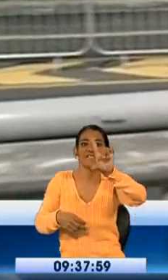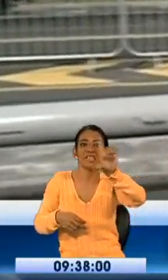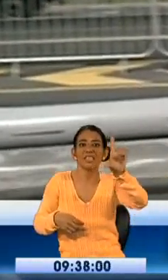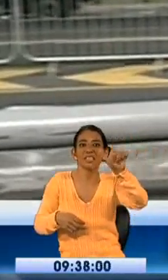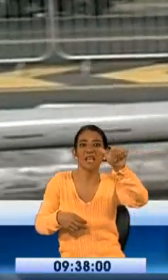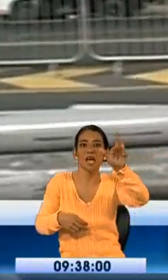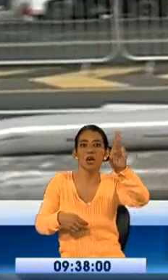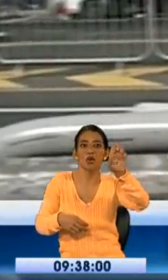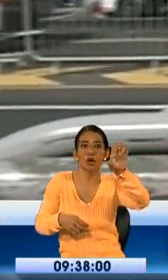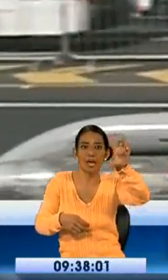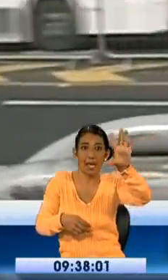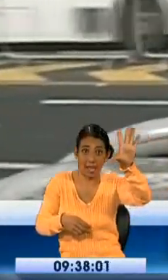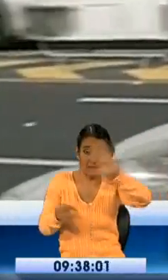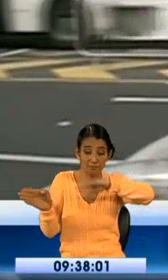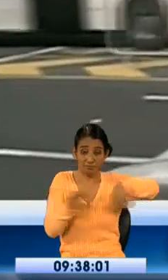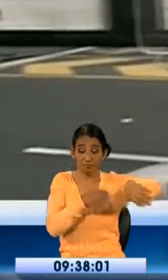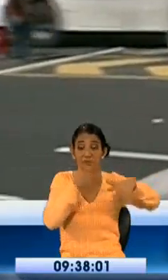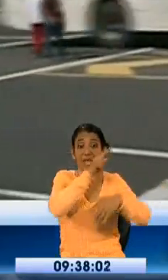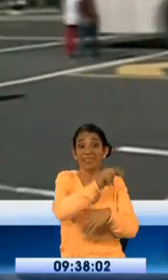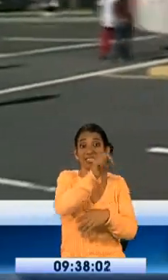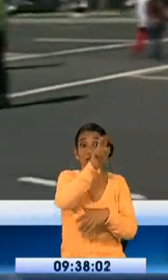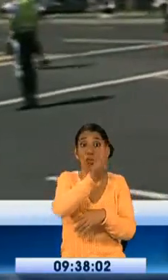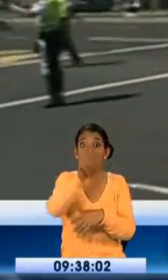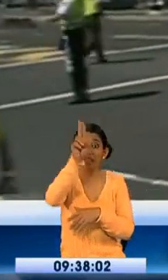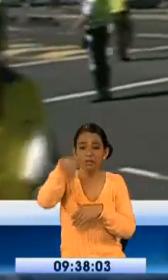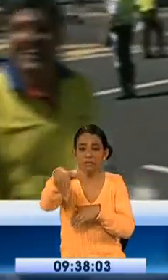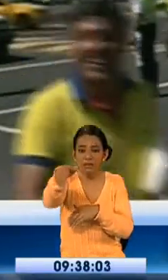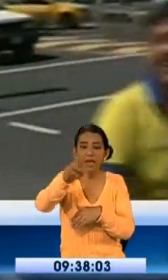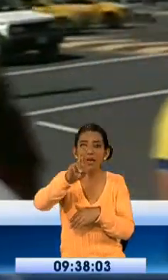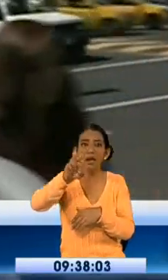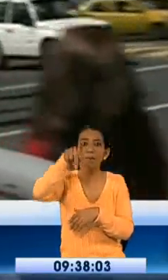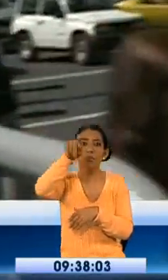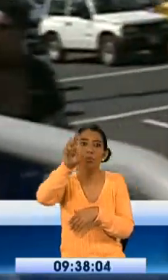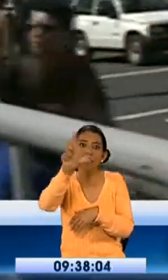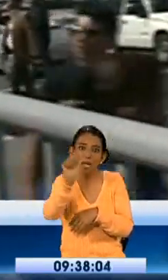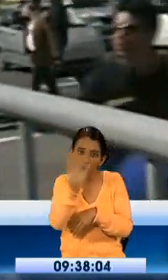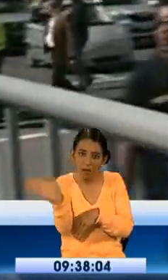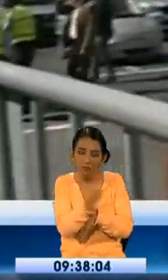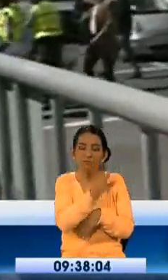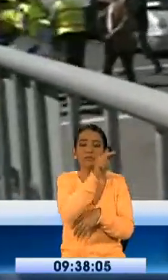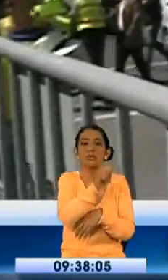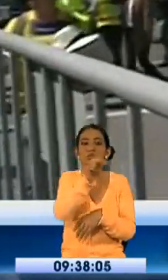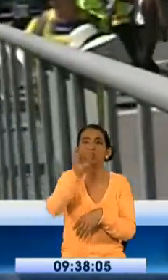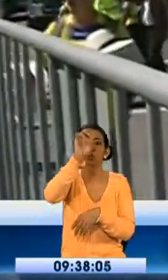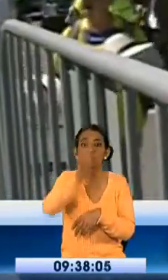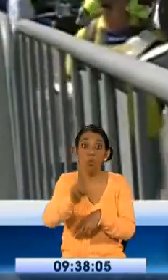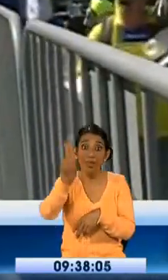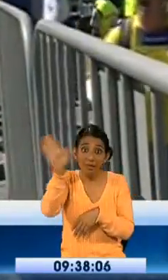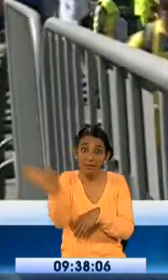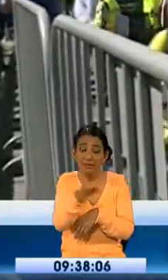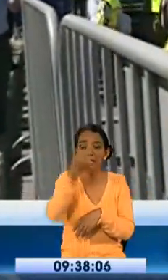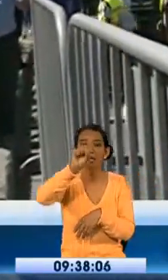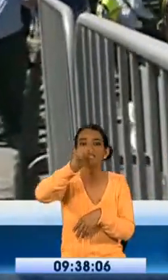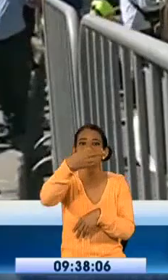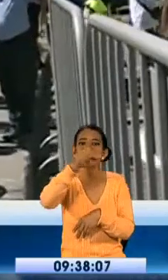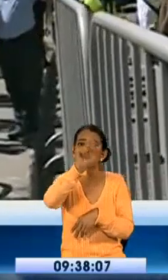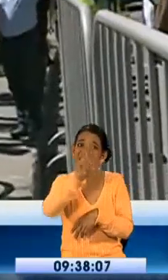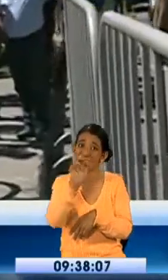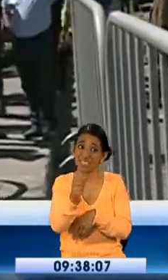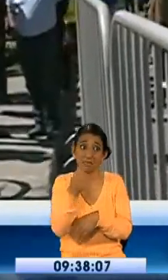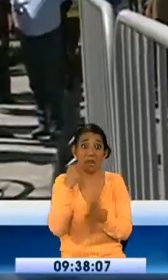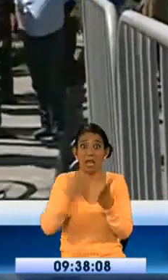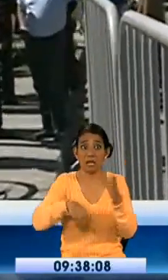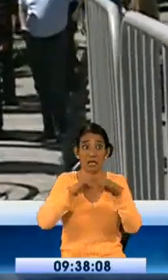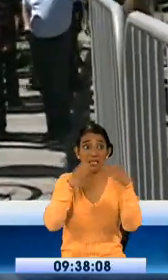se hace en las Naciones Unidas y República El Salvador y Naciones Unidas Chiris. Esto con el fin de garantizar que la salida del